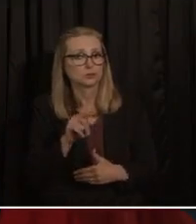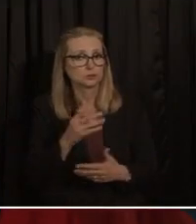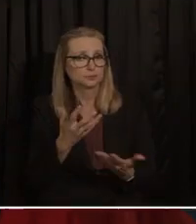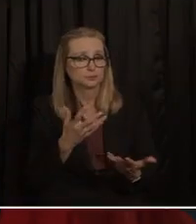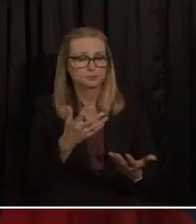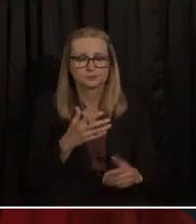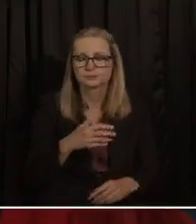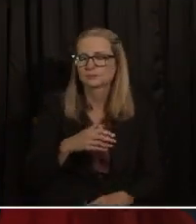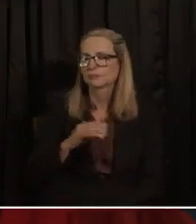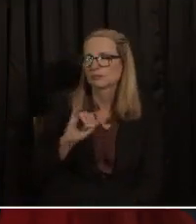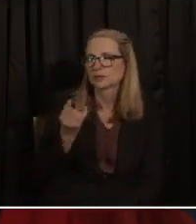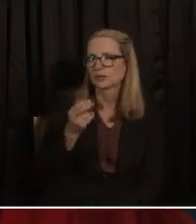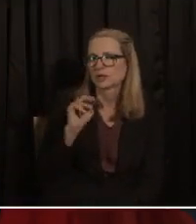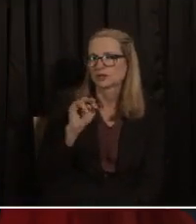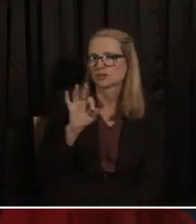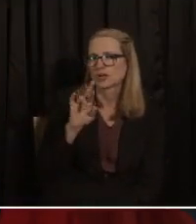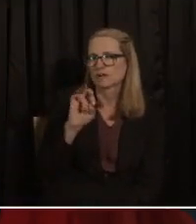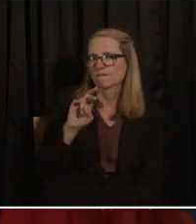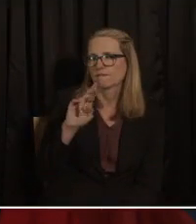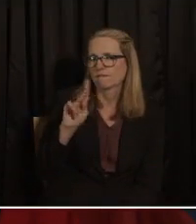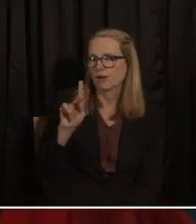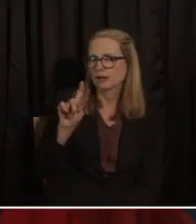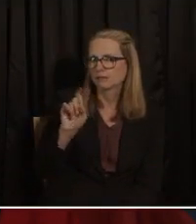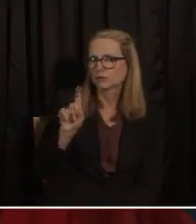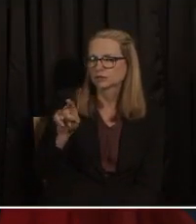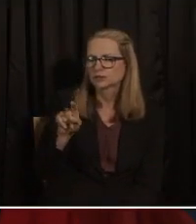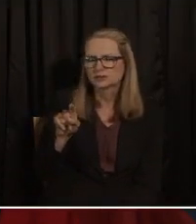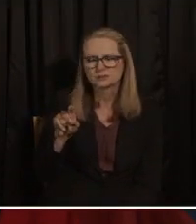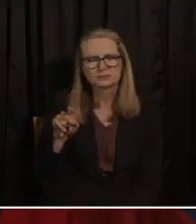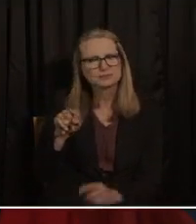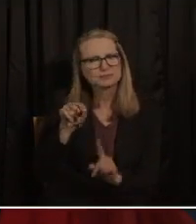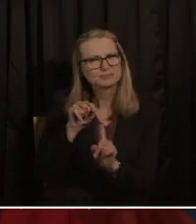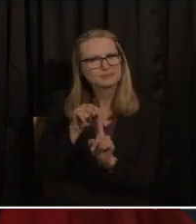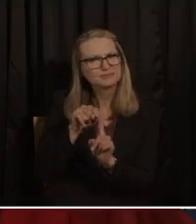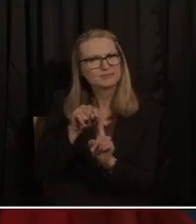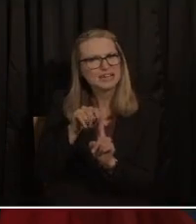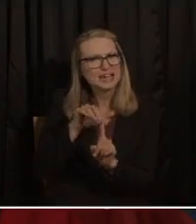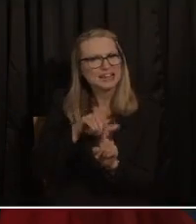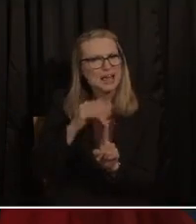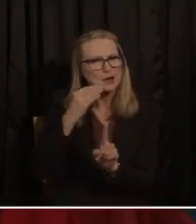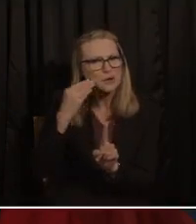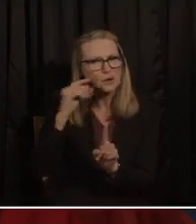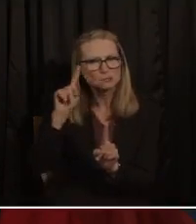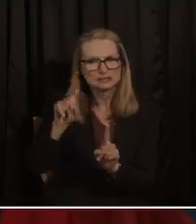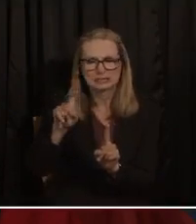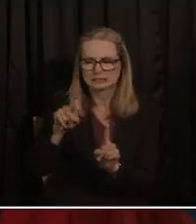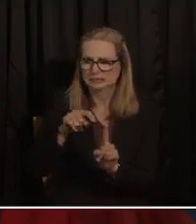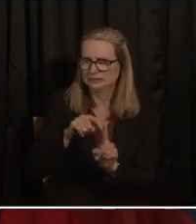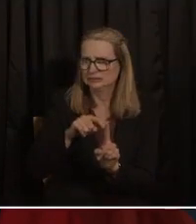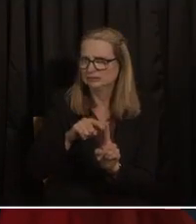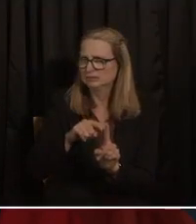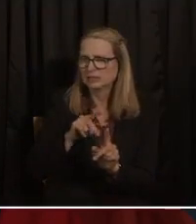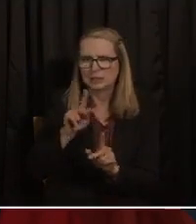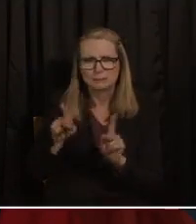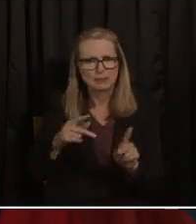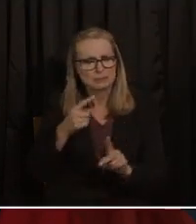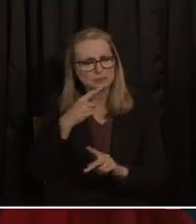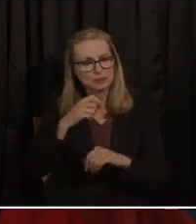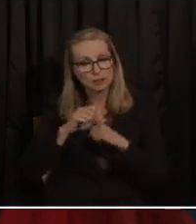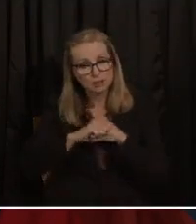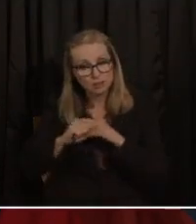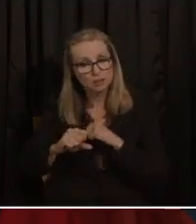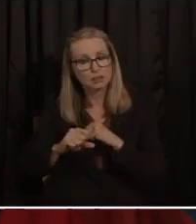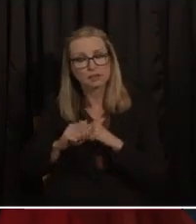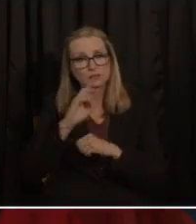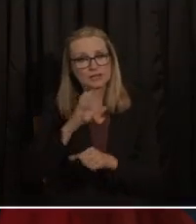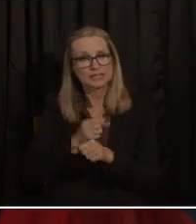Governor John Frank here. I want to double back to this at-home testing. It's taking weeks for folks to get these tests. What are you doing to speed